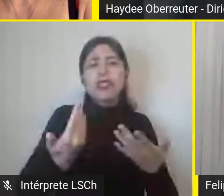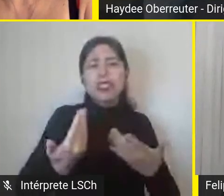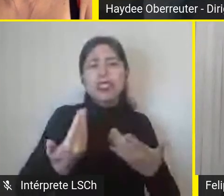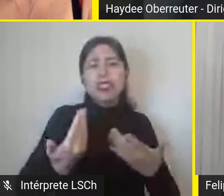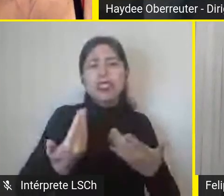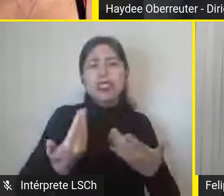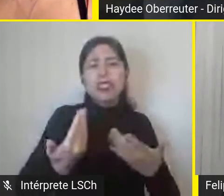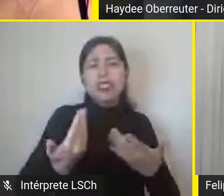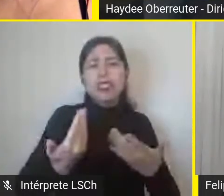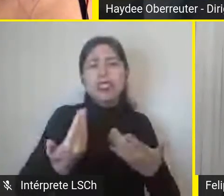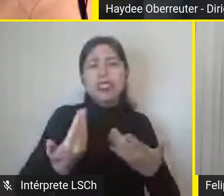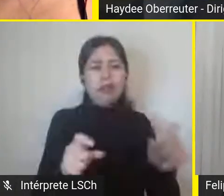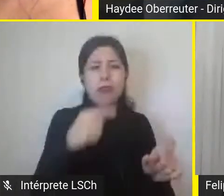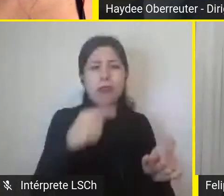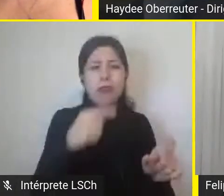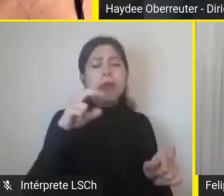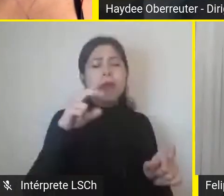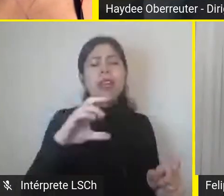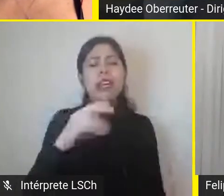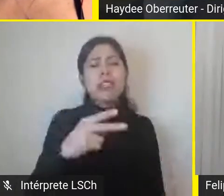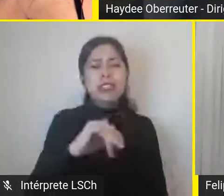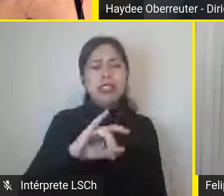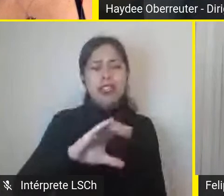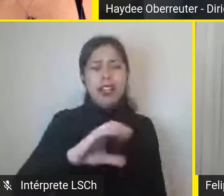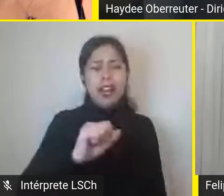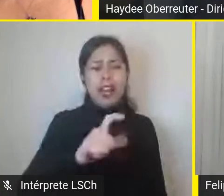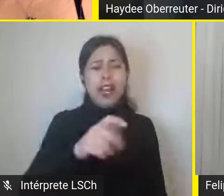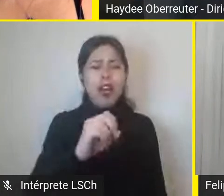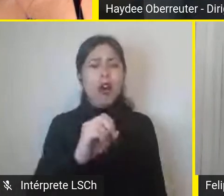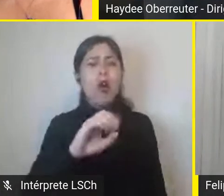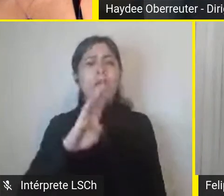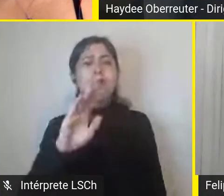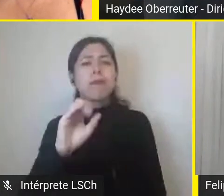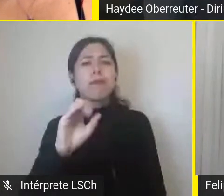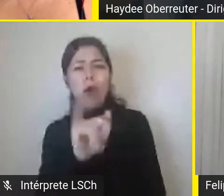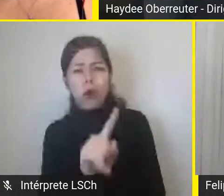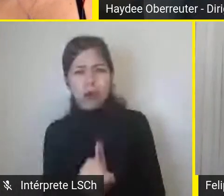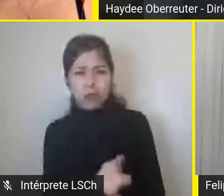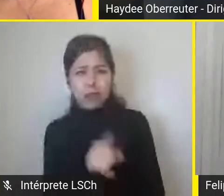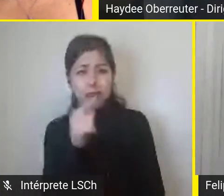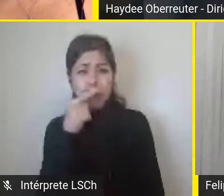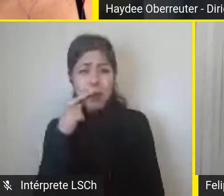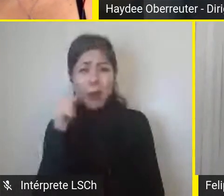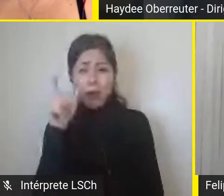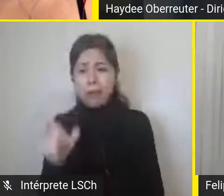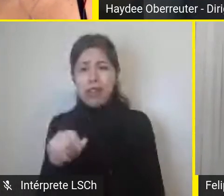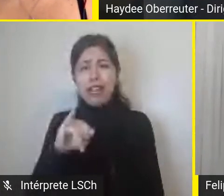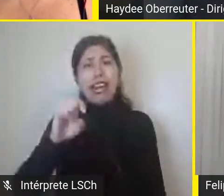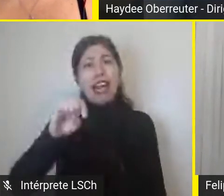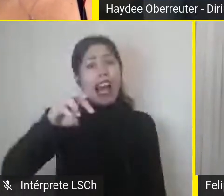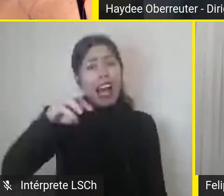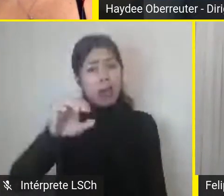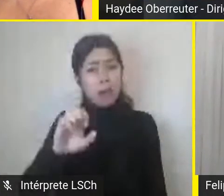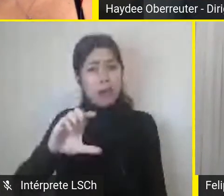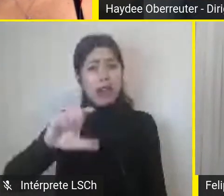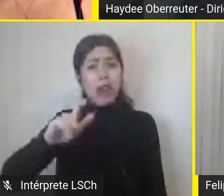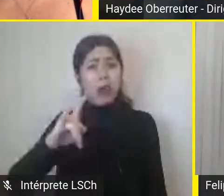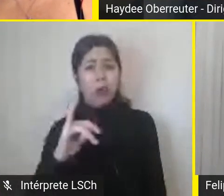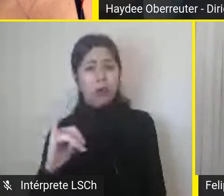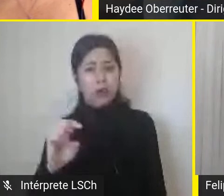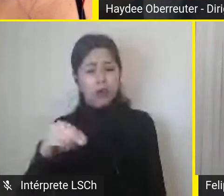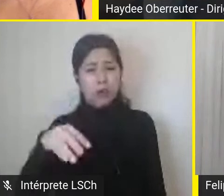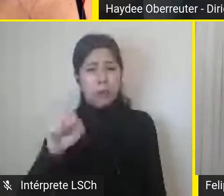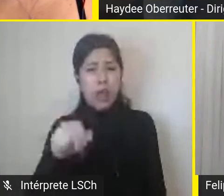Guzmán armando y construyendo lo que tenían planificado. Y muy calladito, a